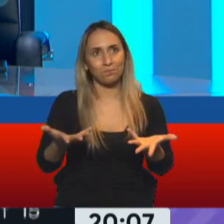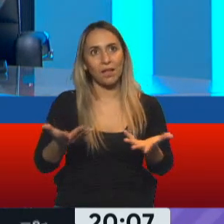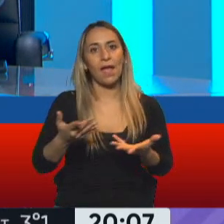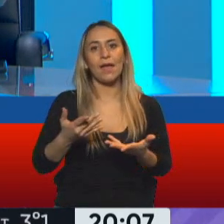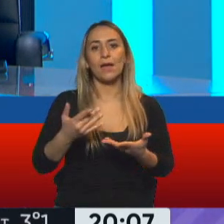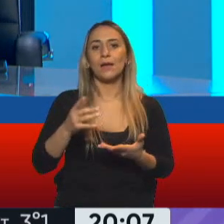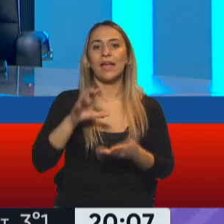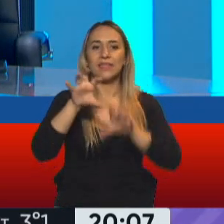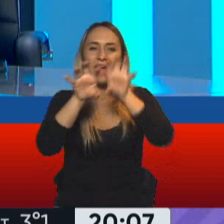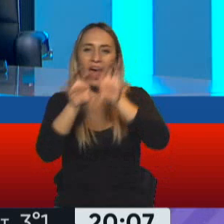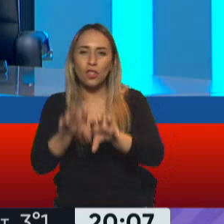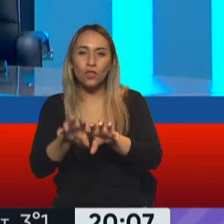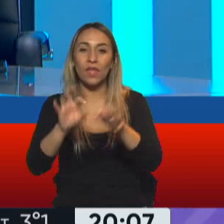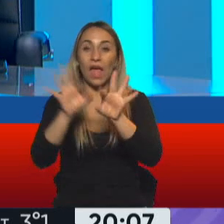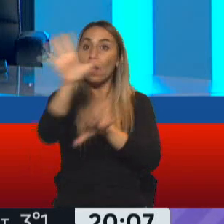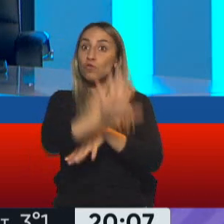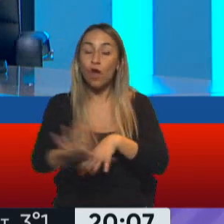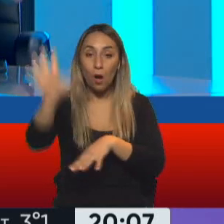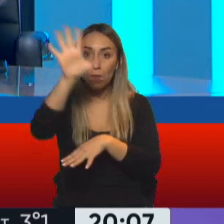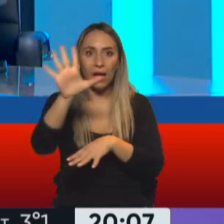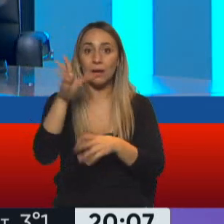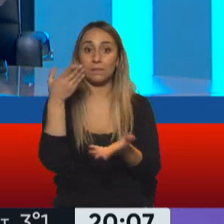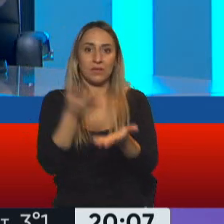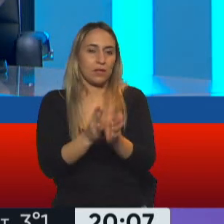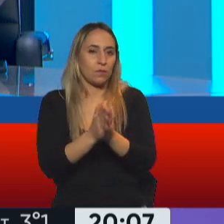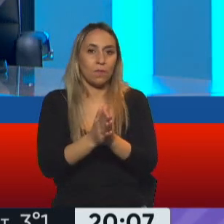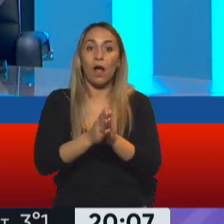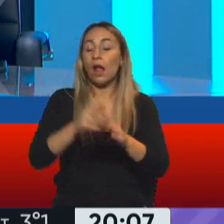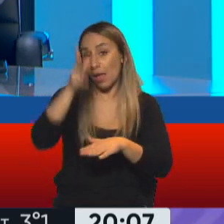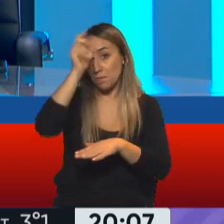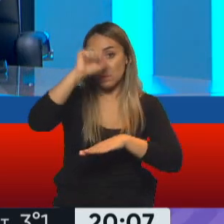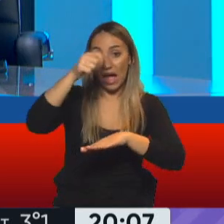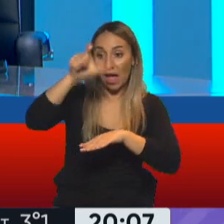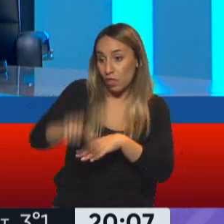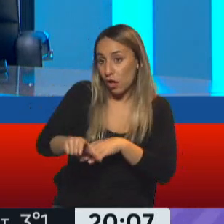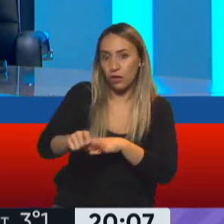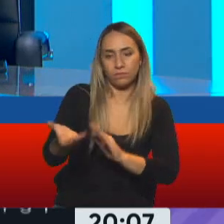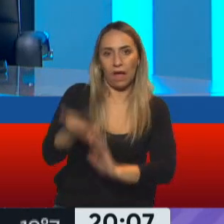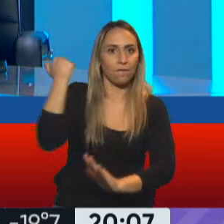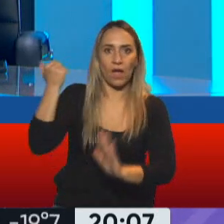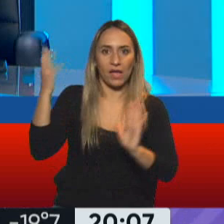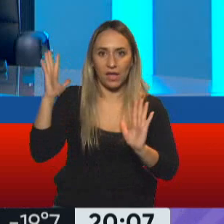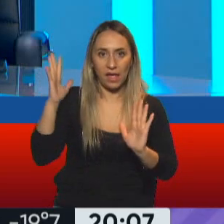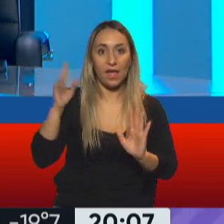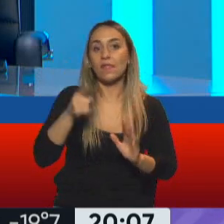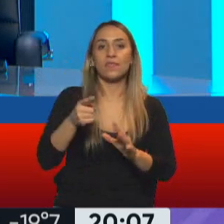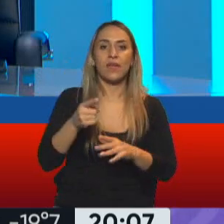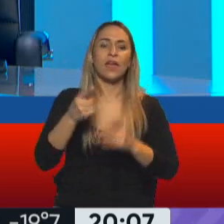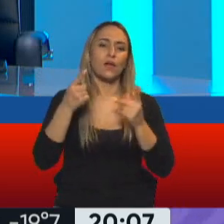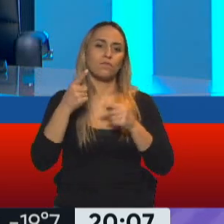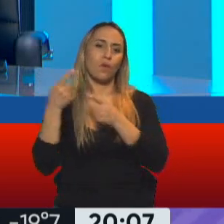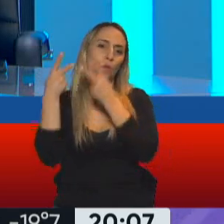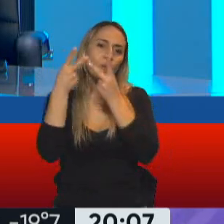estados, sobre todo de Europa, pidieron retirar a los embajadores diplomáticos de las embajadas, de las misiones diplomáticas,